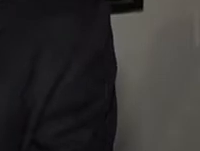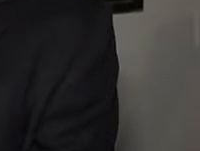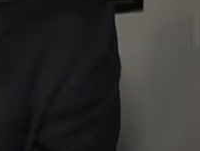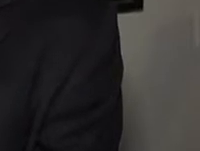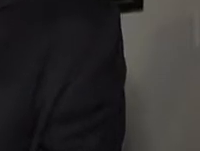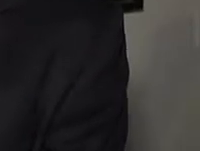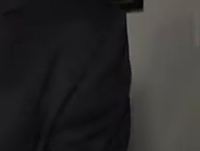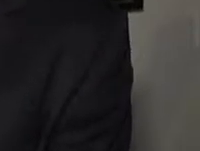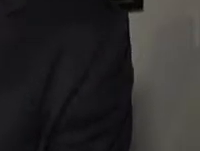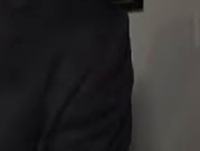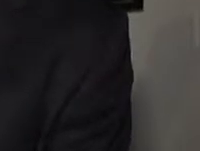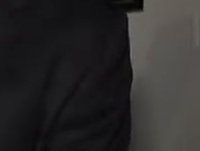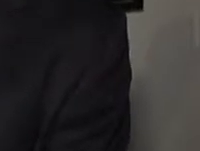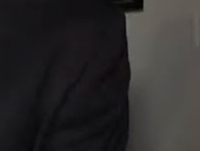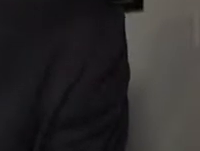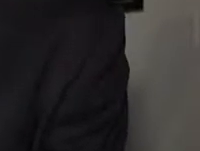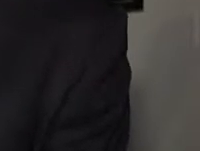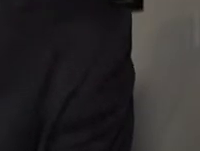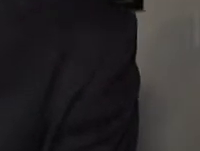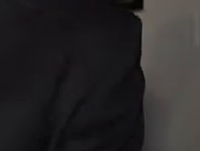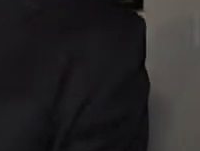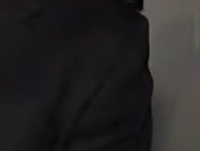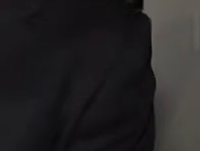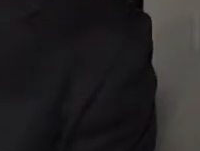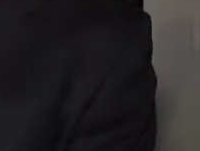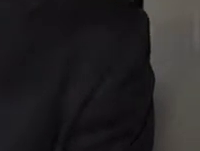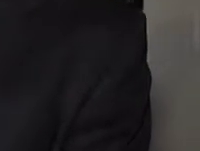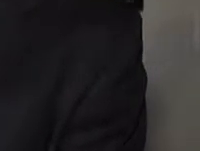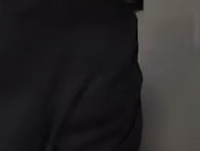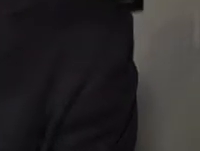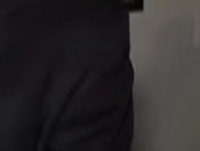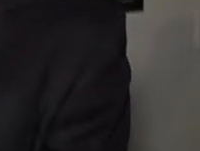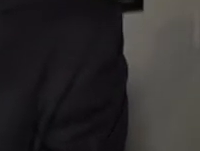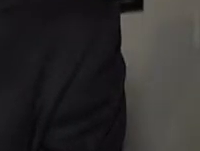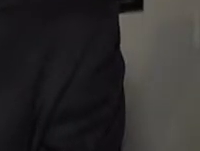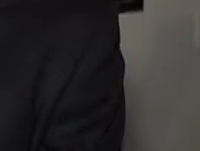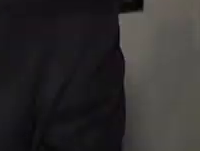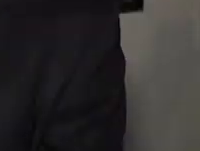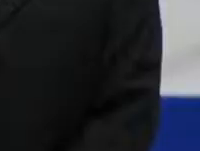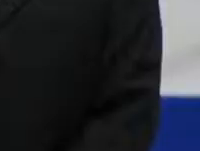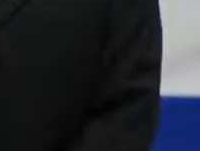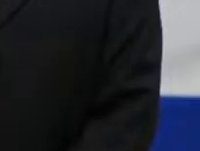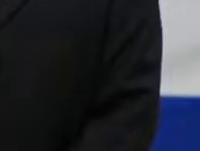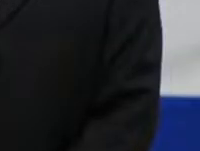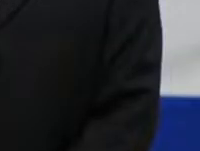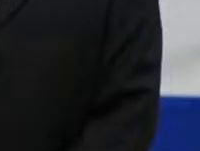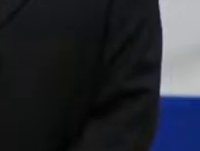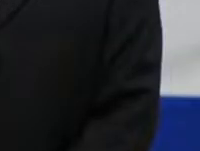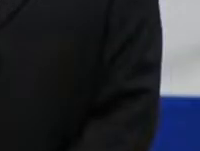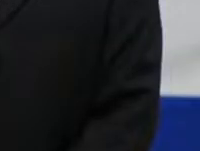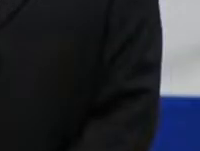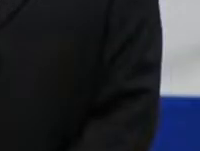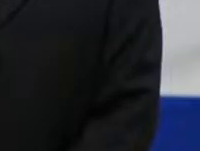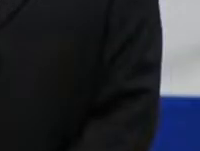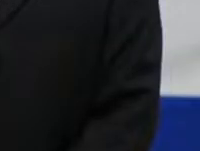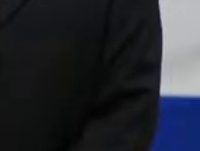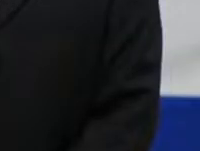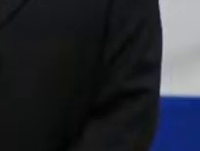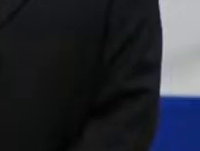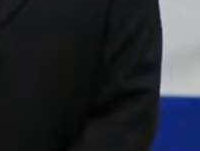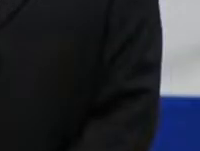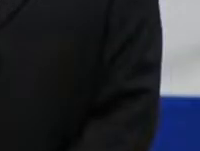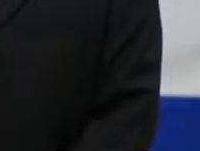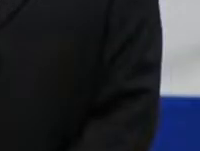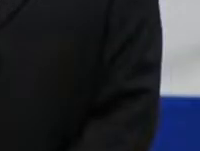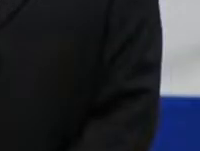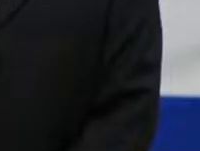la especie de ombudsman o defensores del pueblo, que así se denomina en algunos países, o bien como procuradores de derechos humanos,